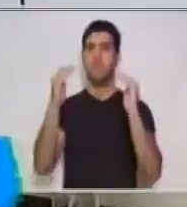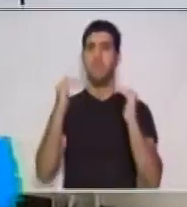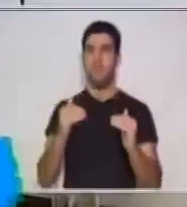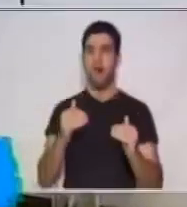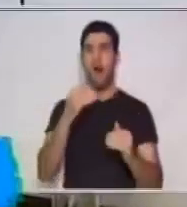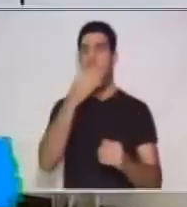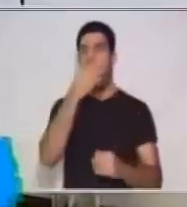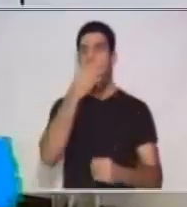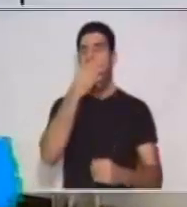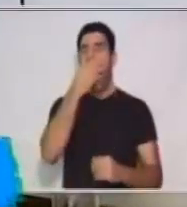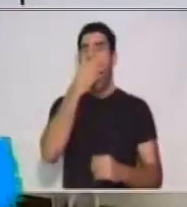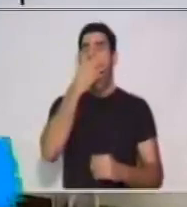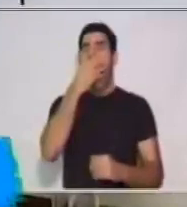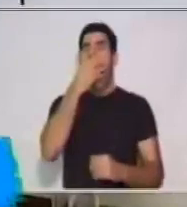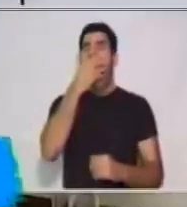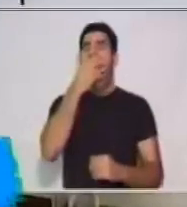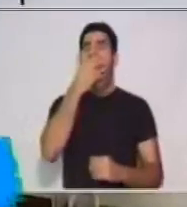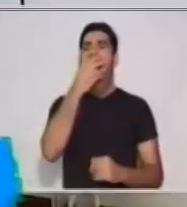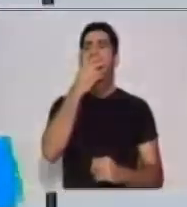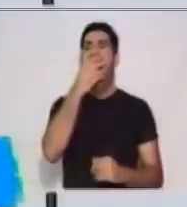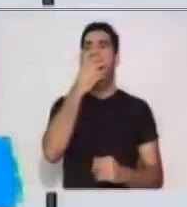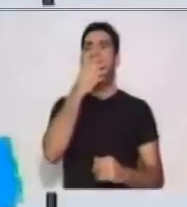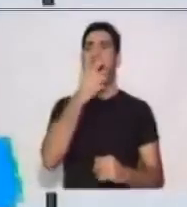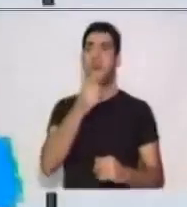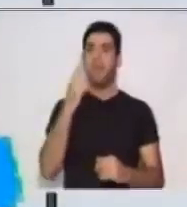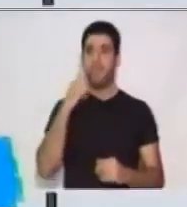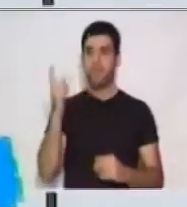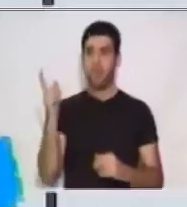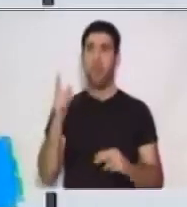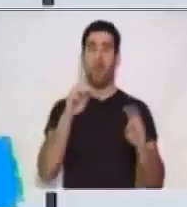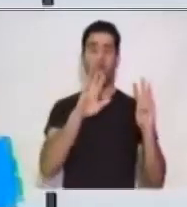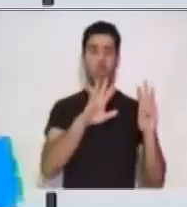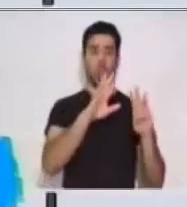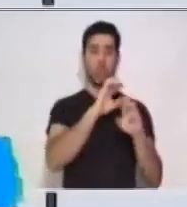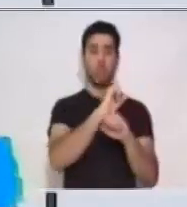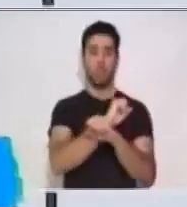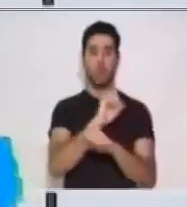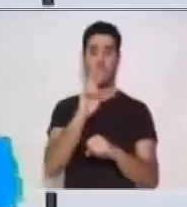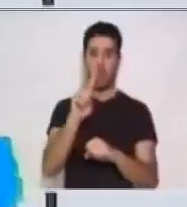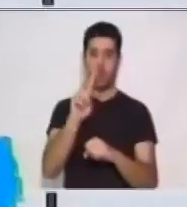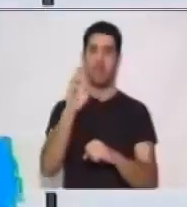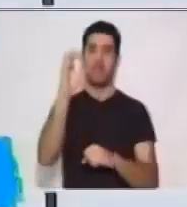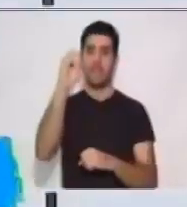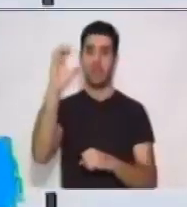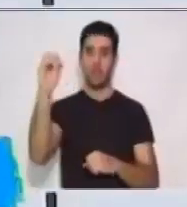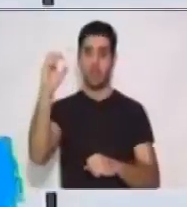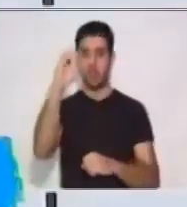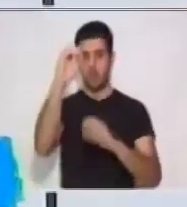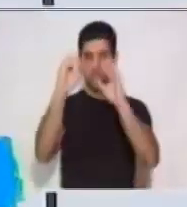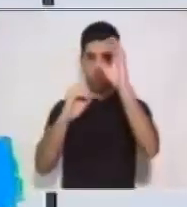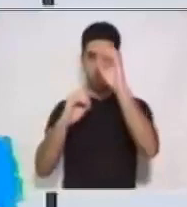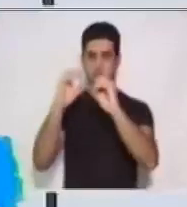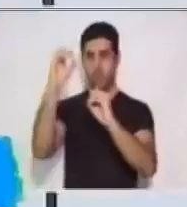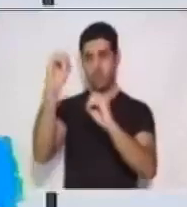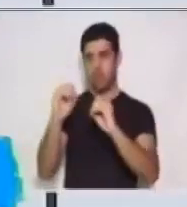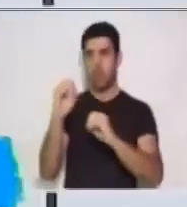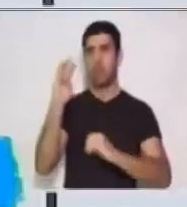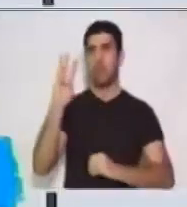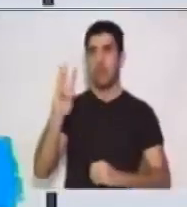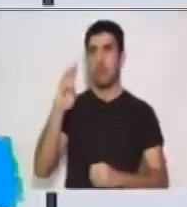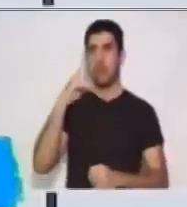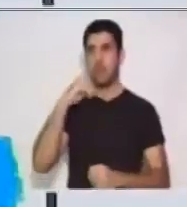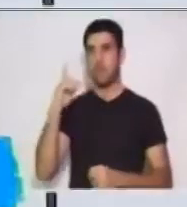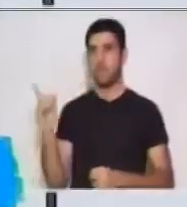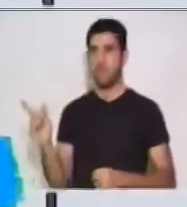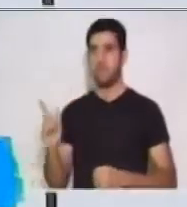si yo multiplico 8 por 2, me da 16. ¿Cuántos ceros debo de agregar para multiplicar